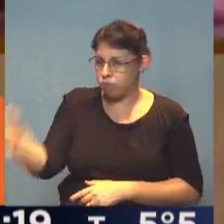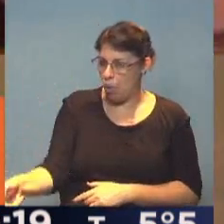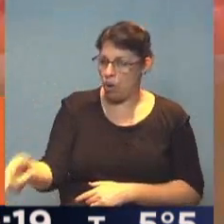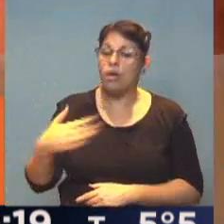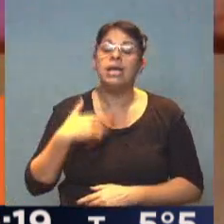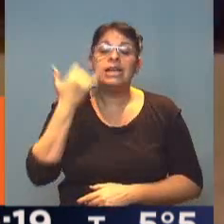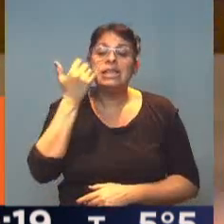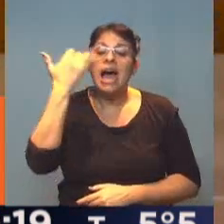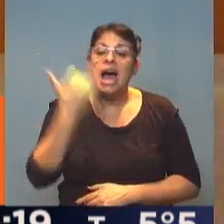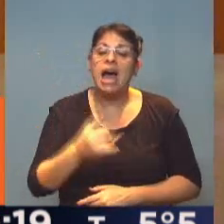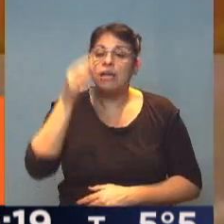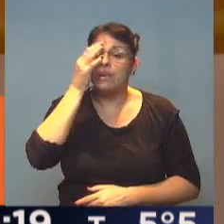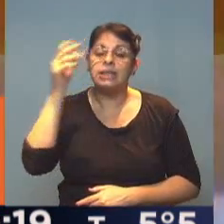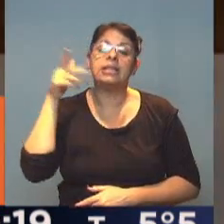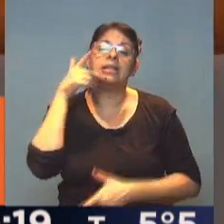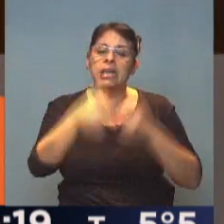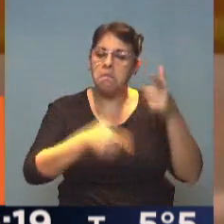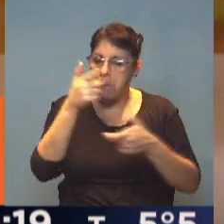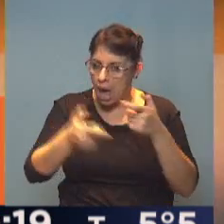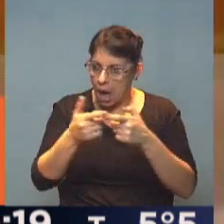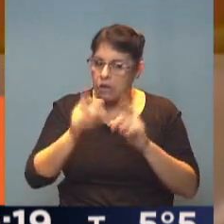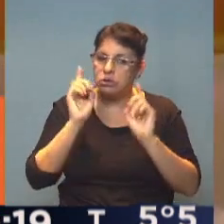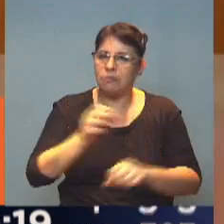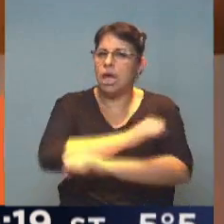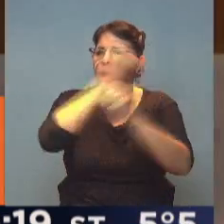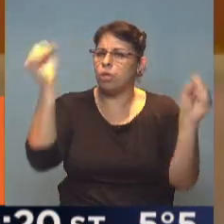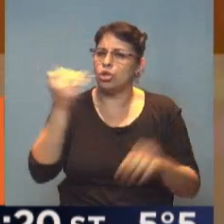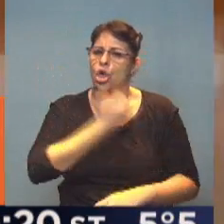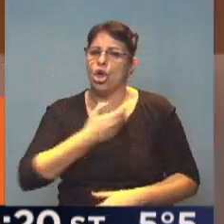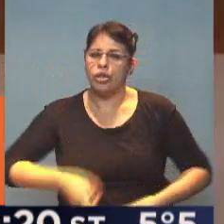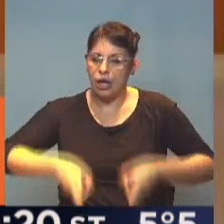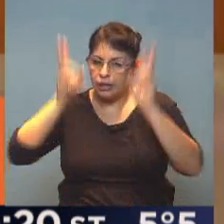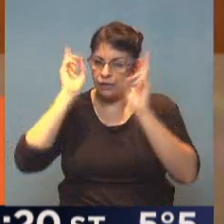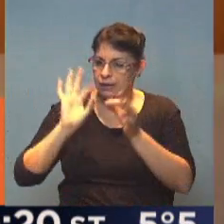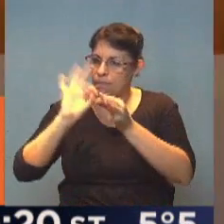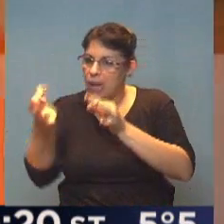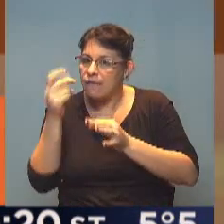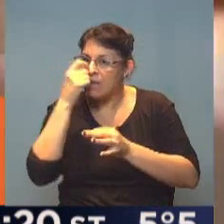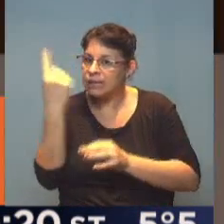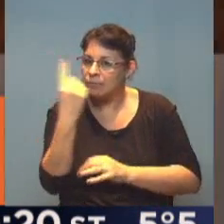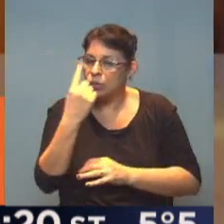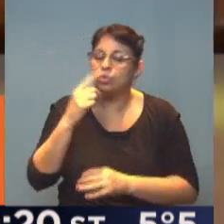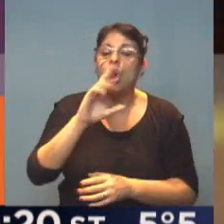han registrado al menos 20 disparos y una fuerte explosión en un edificio ubicado a 20 minutos